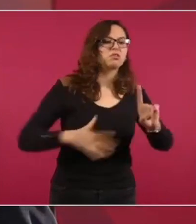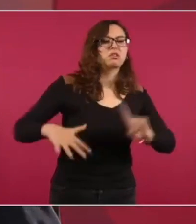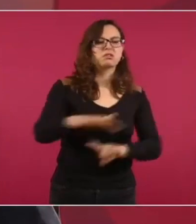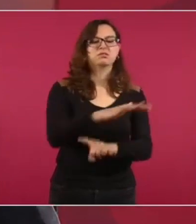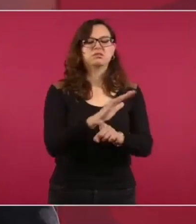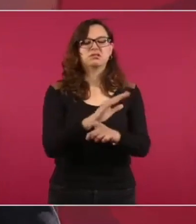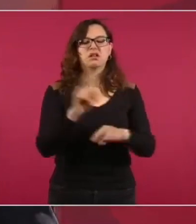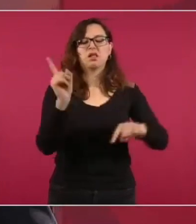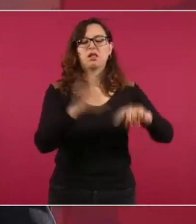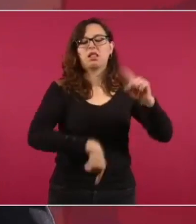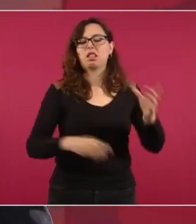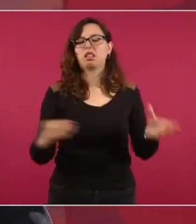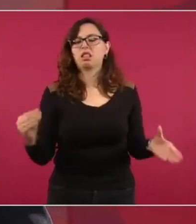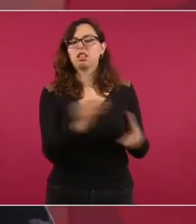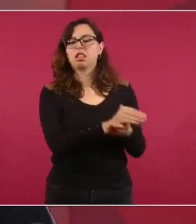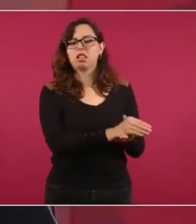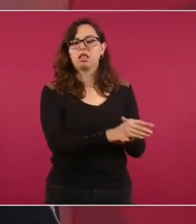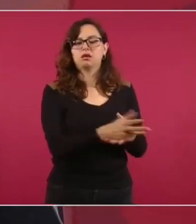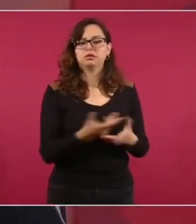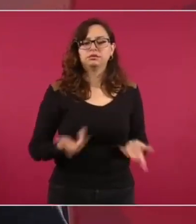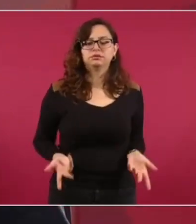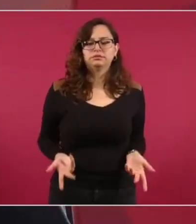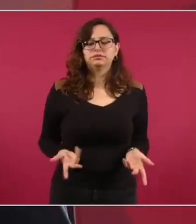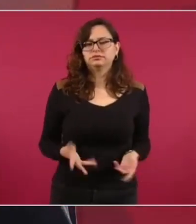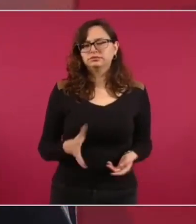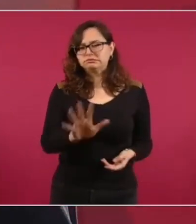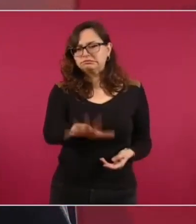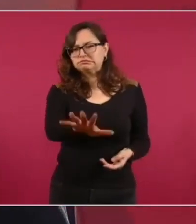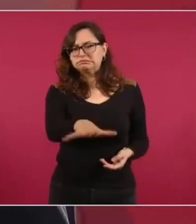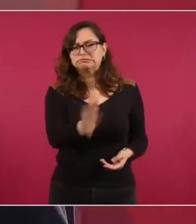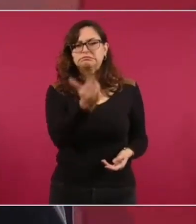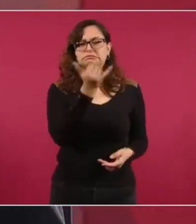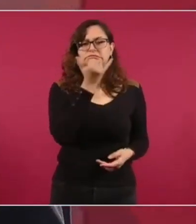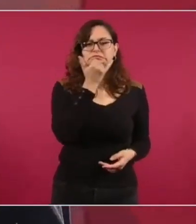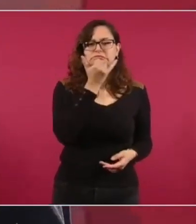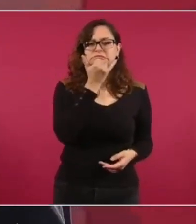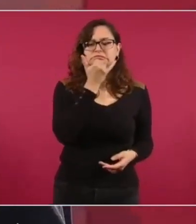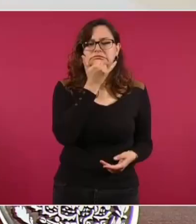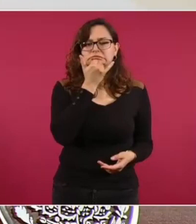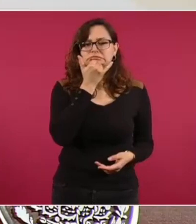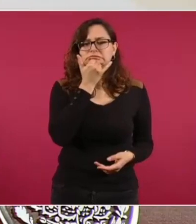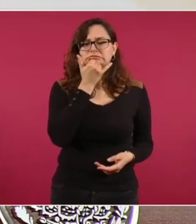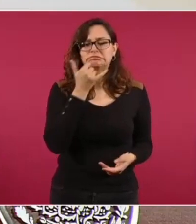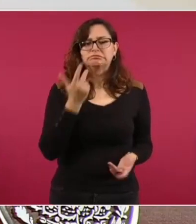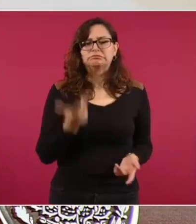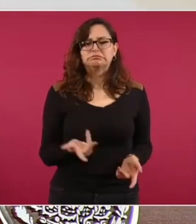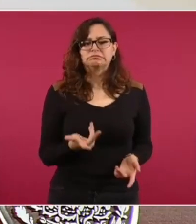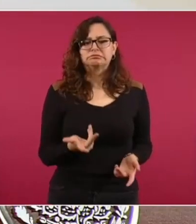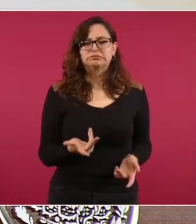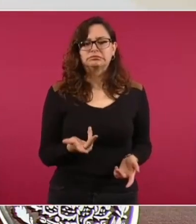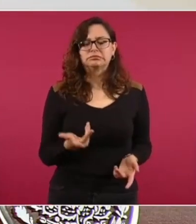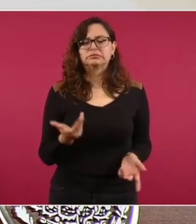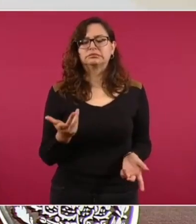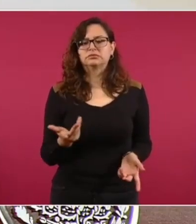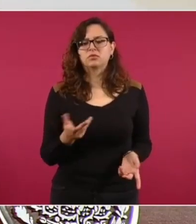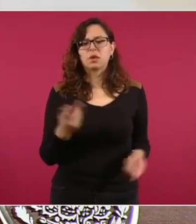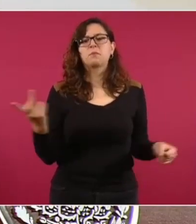no se habla de que el secretario de Seguridad Pública de Felipe